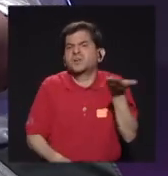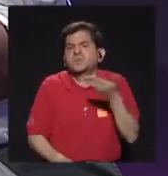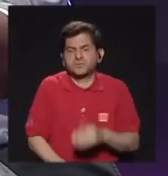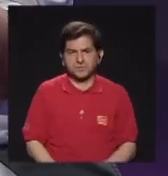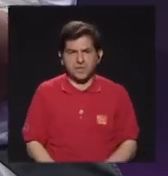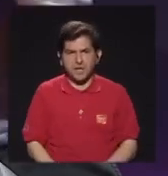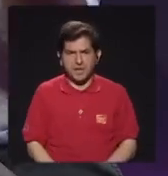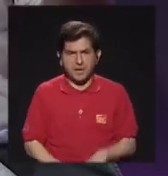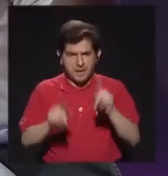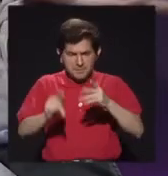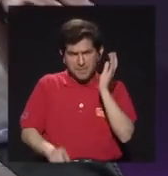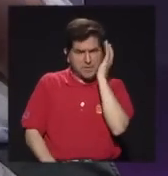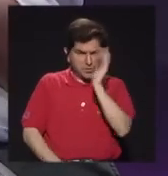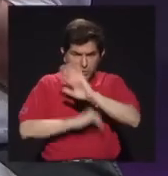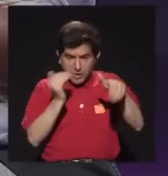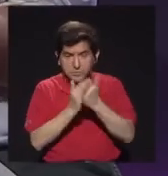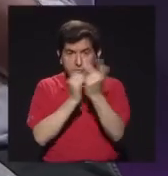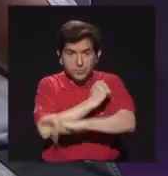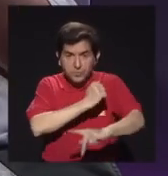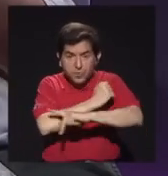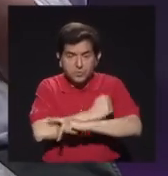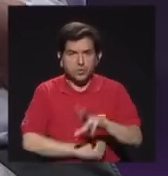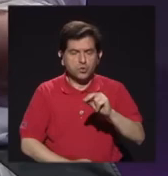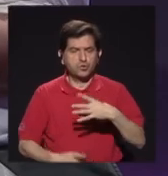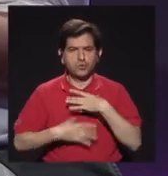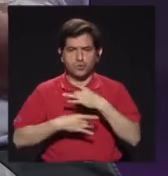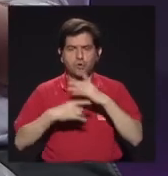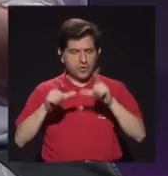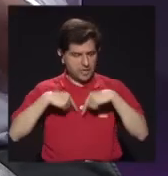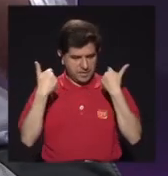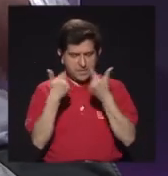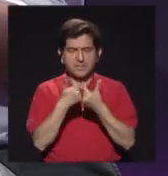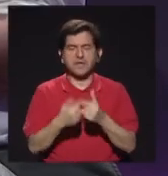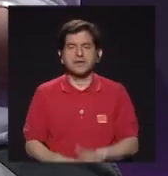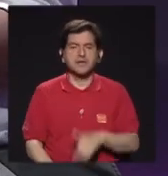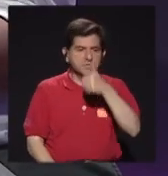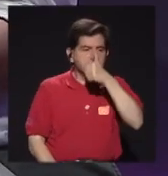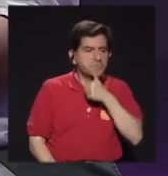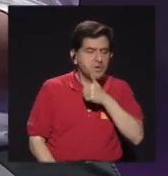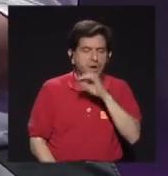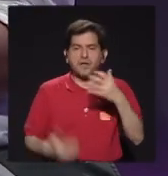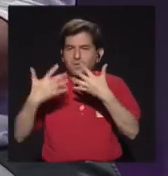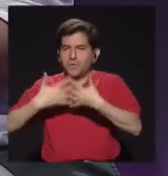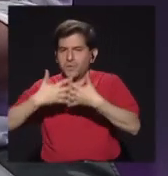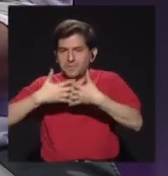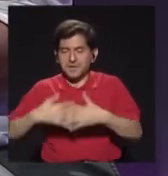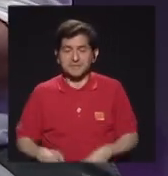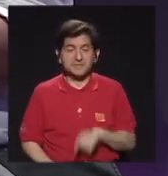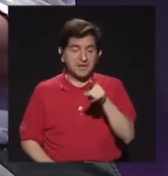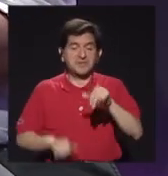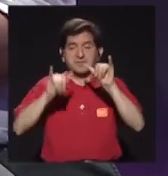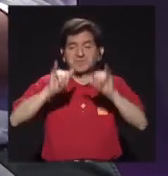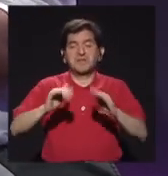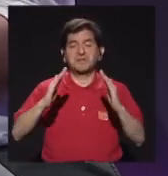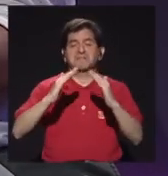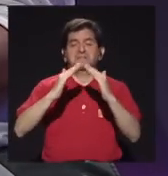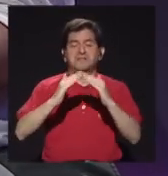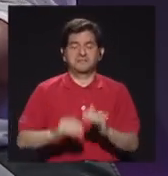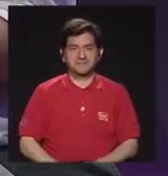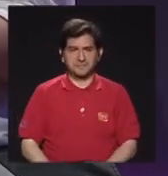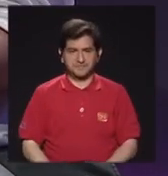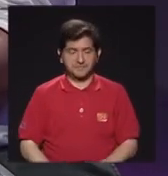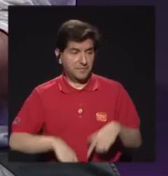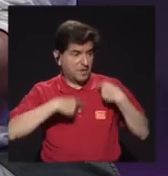la que está preocupada por todo el país no por los intereses de su sector privado de su corporación está se va a quedar en casa y si no